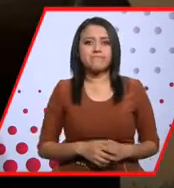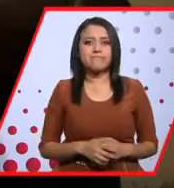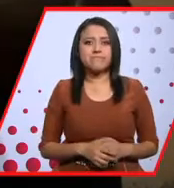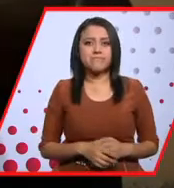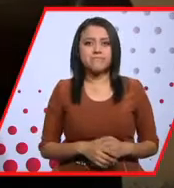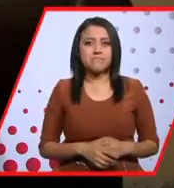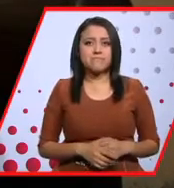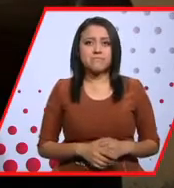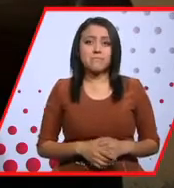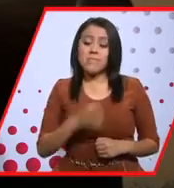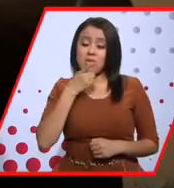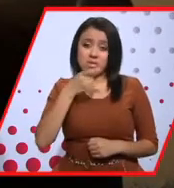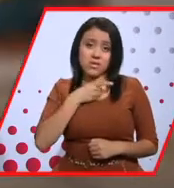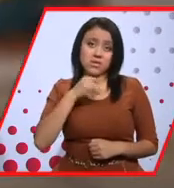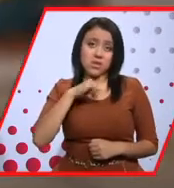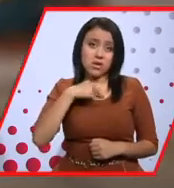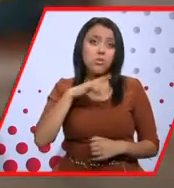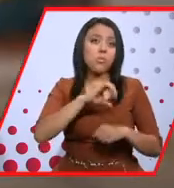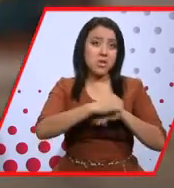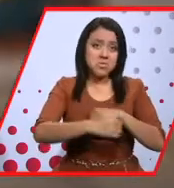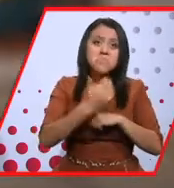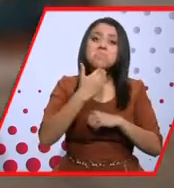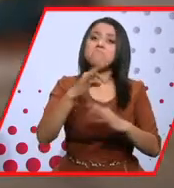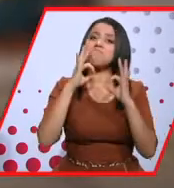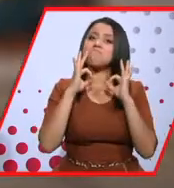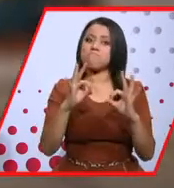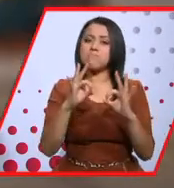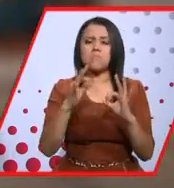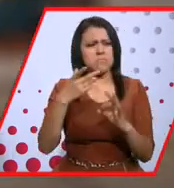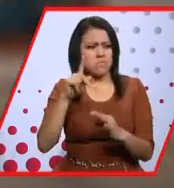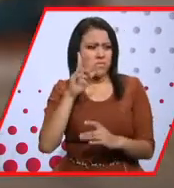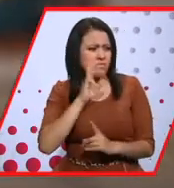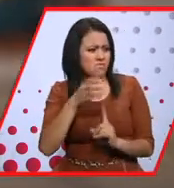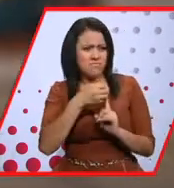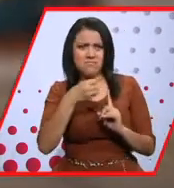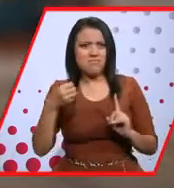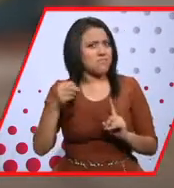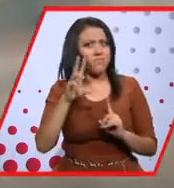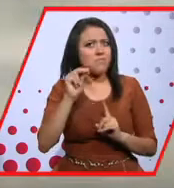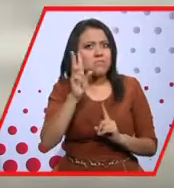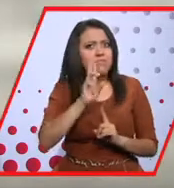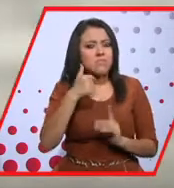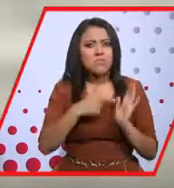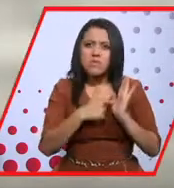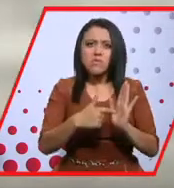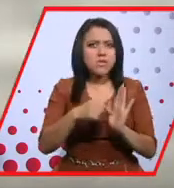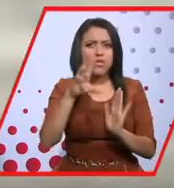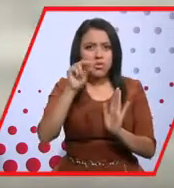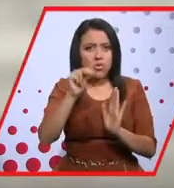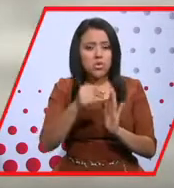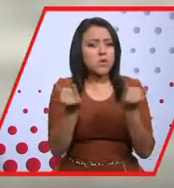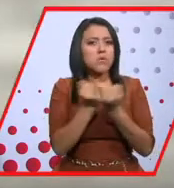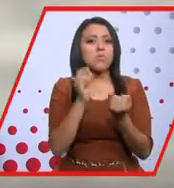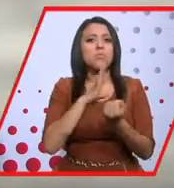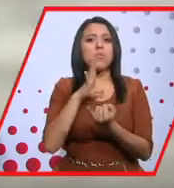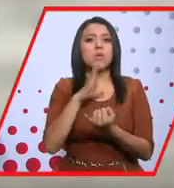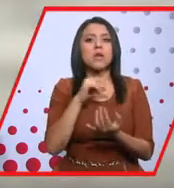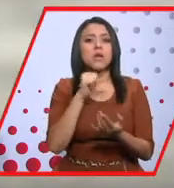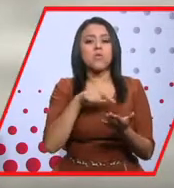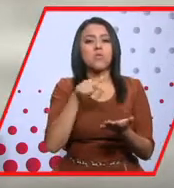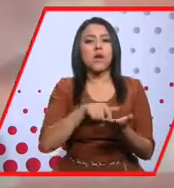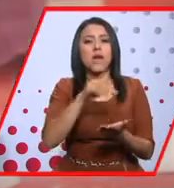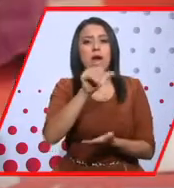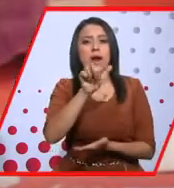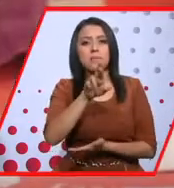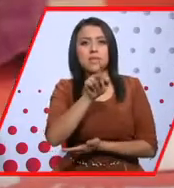me operaron en tiempo y forma, pero yo tengo evidencias que no fue así. Tampoco obtuvo resultados en la Comisión Nacional de Arbitraje